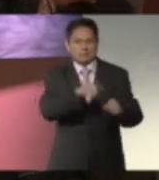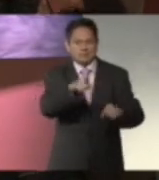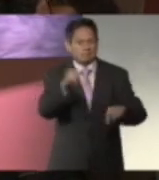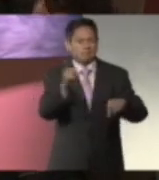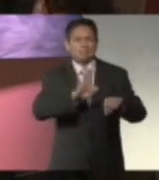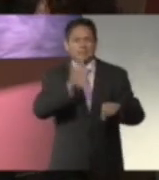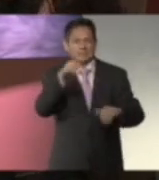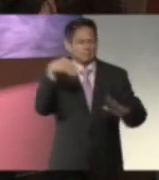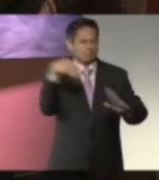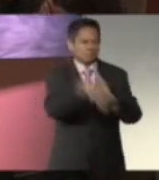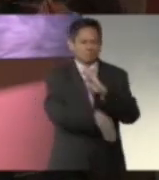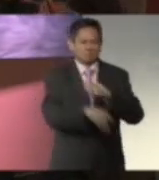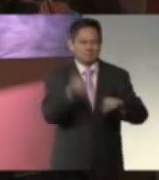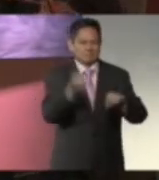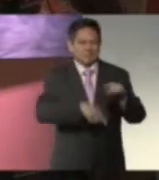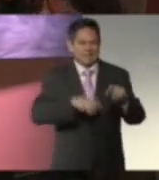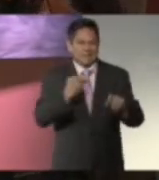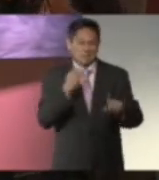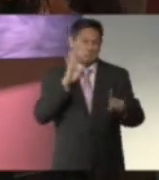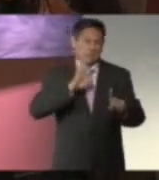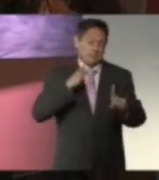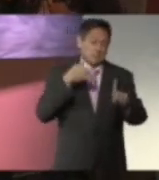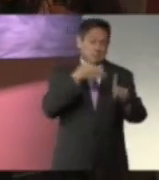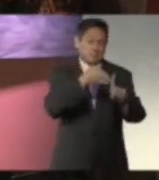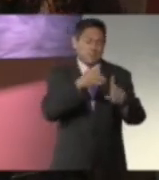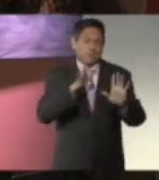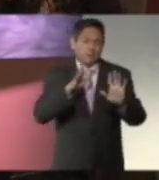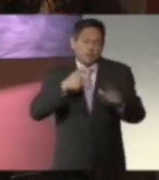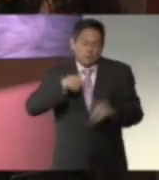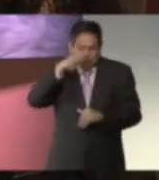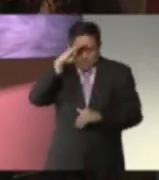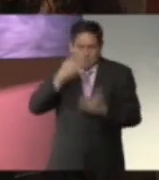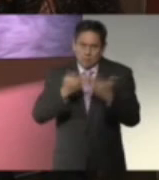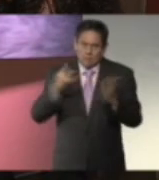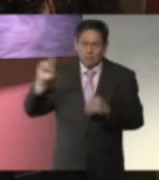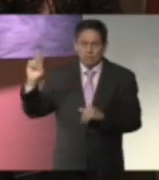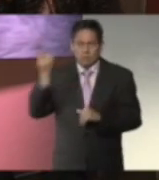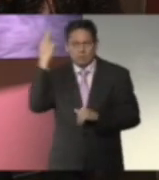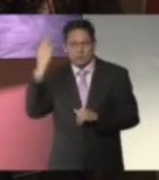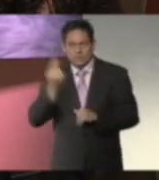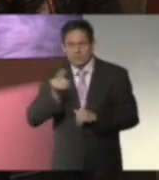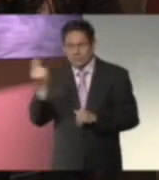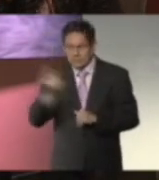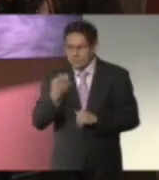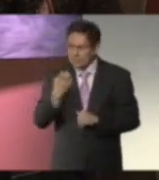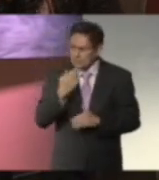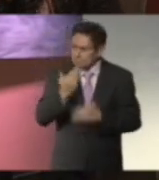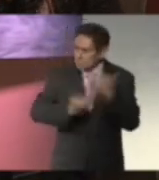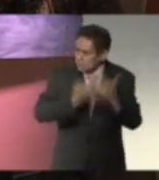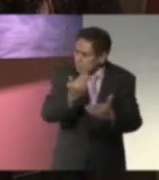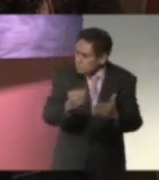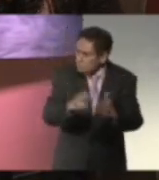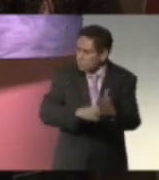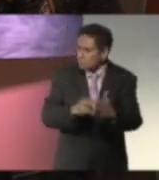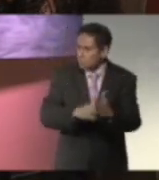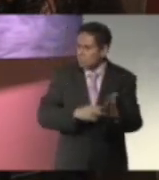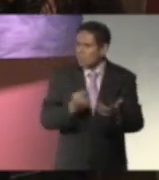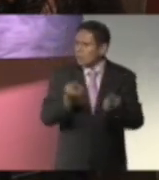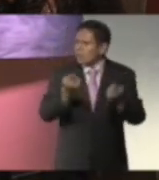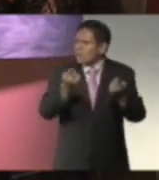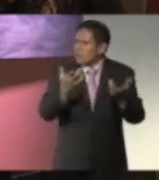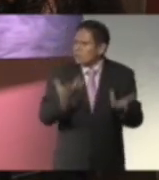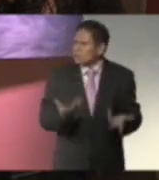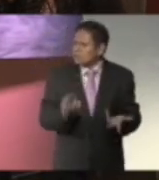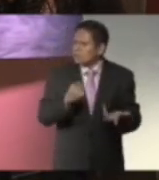precisamente la investigación y la academia tiene que resolver este proceso, ¿no? ¿Qué se puede hacer y qué están